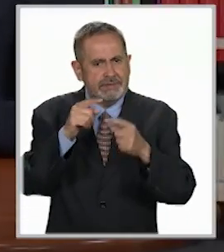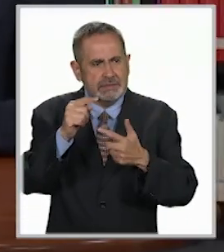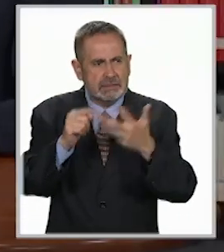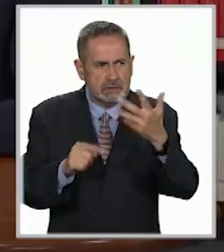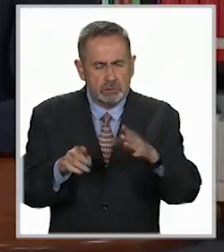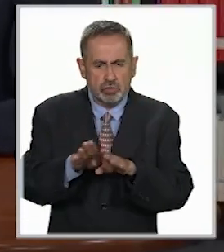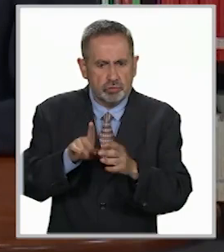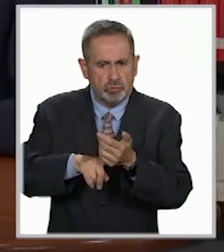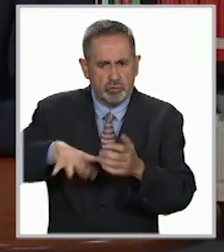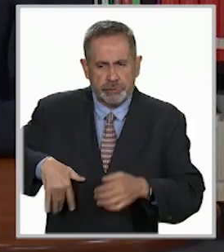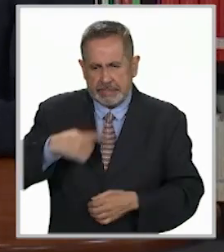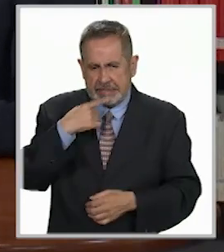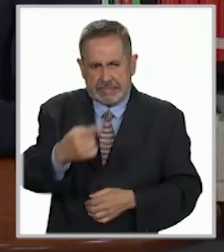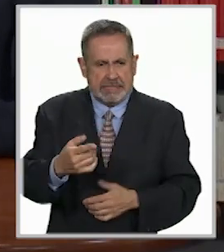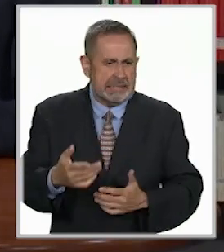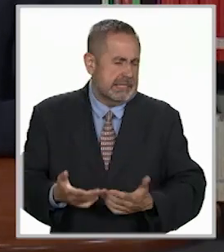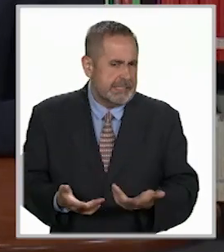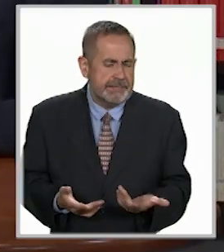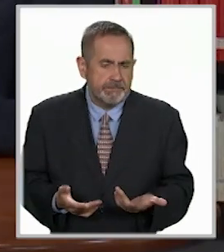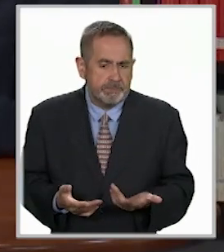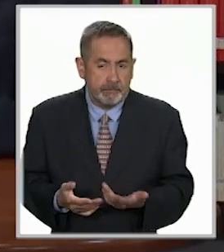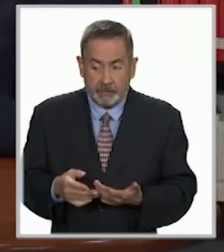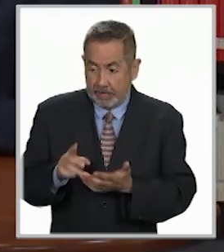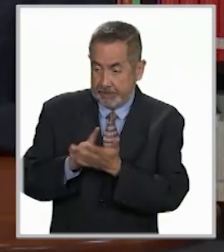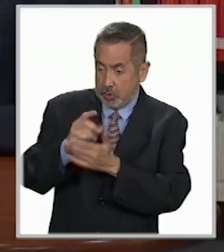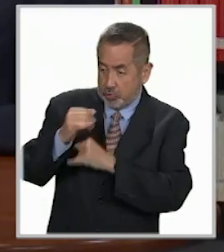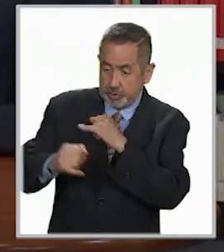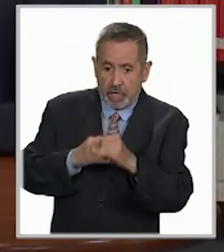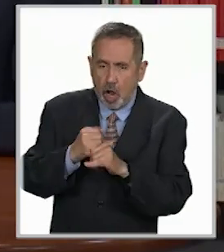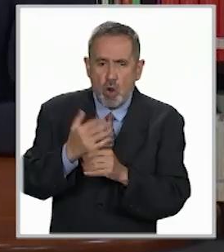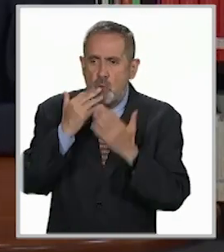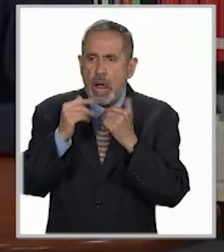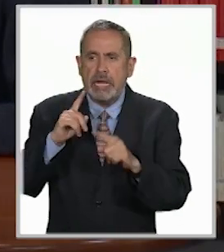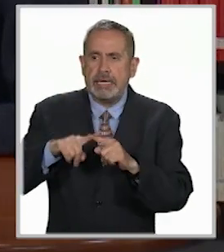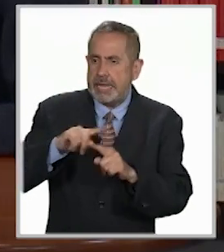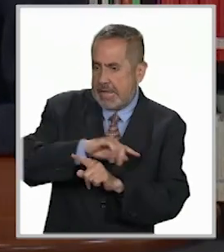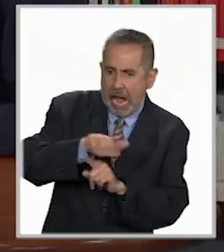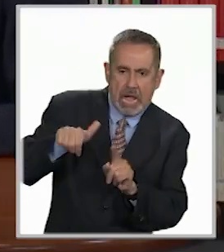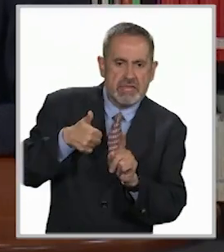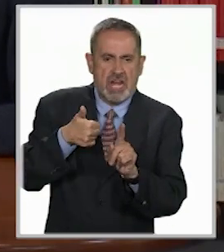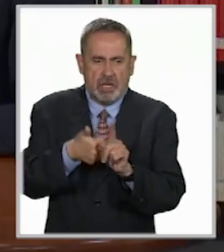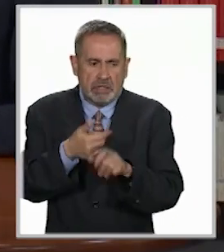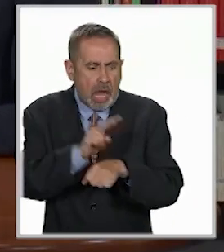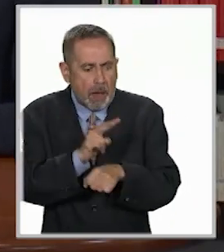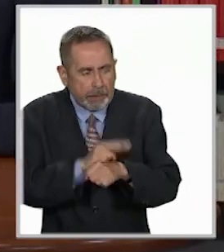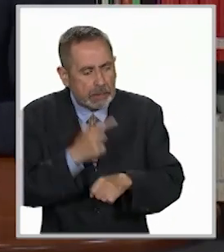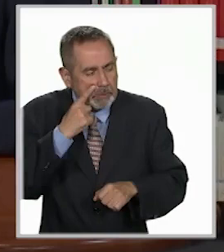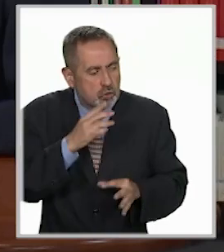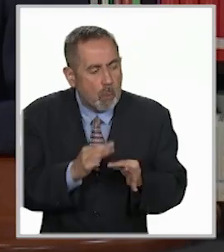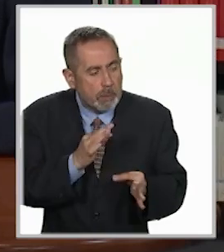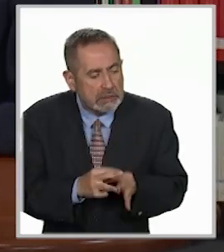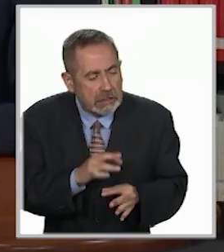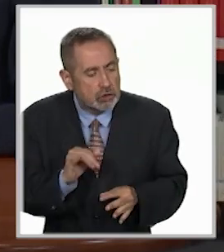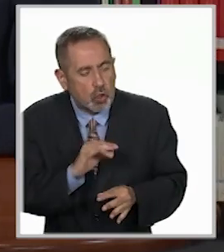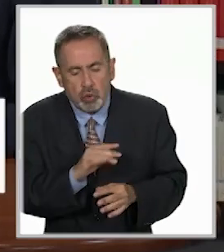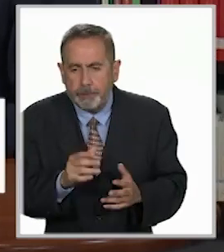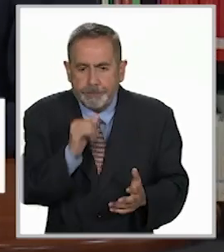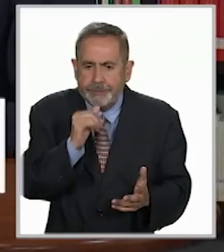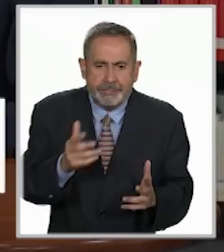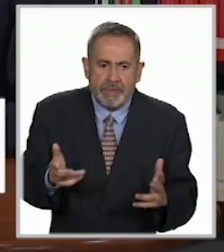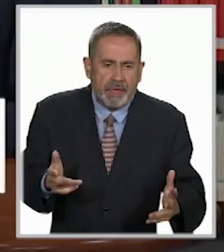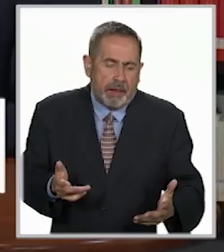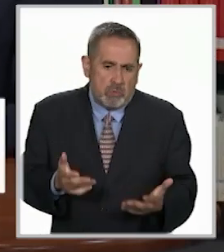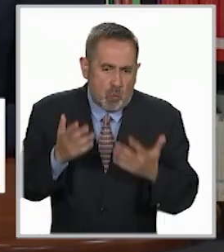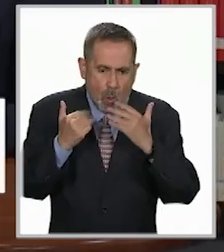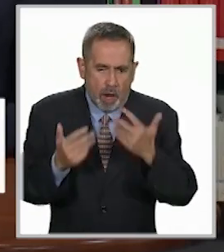lo decía a lo largo de este programa, no existe en primer lugar un mecanismo que supervise su incumplimiento,